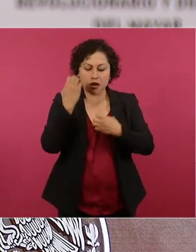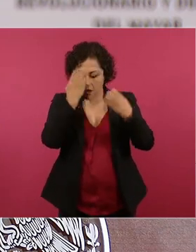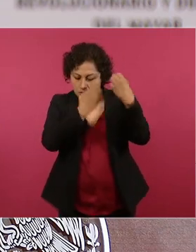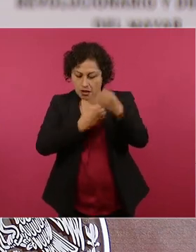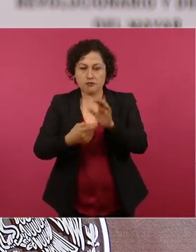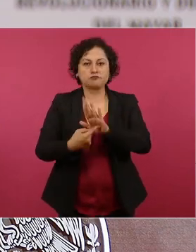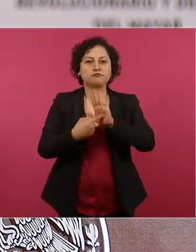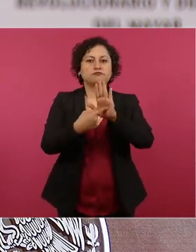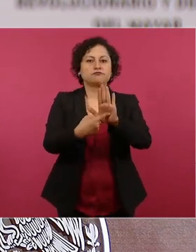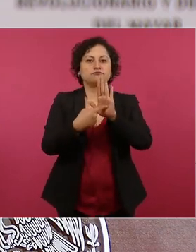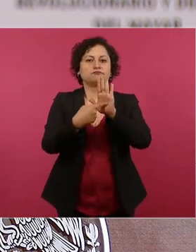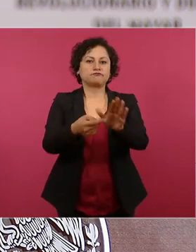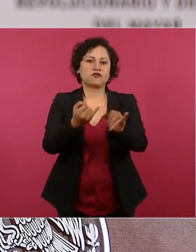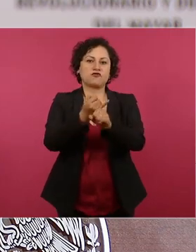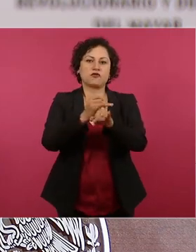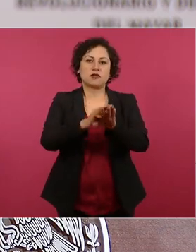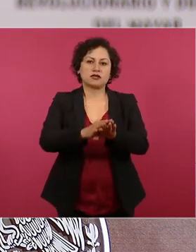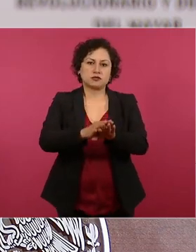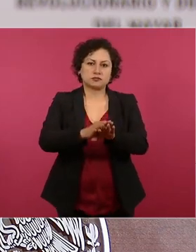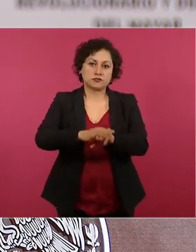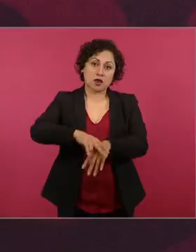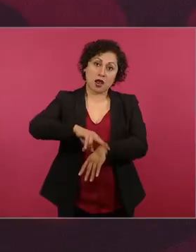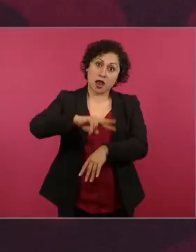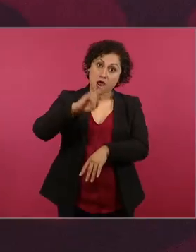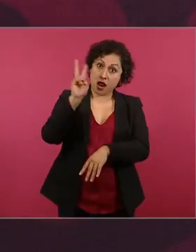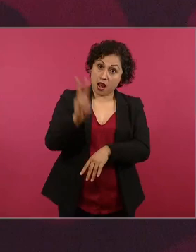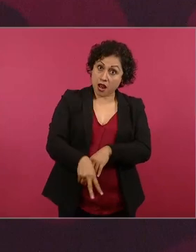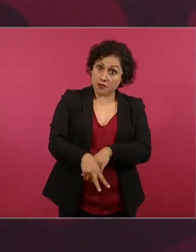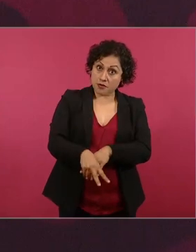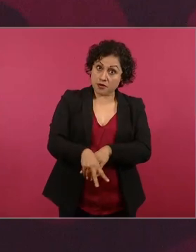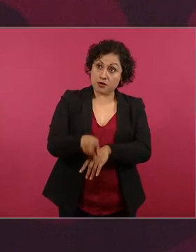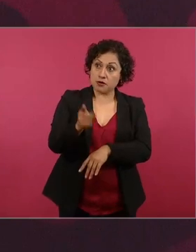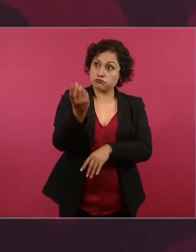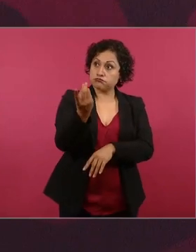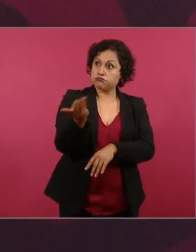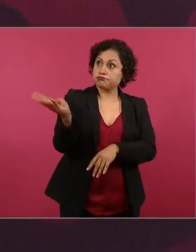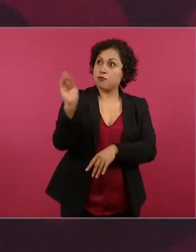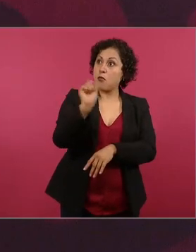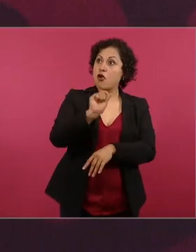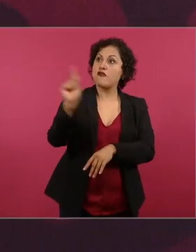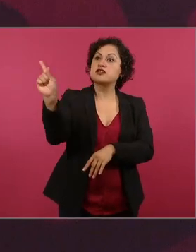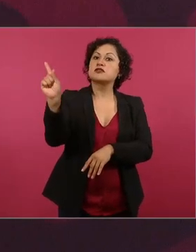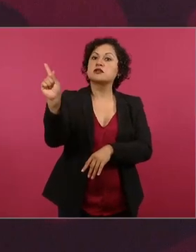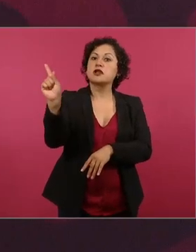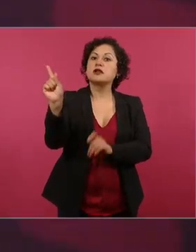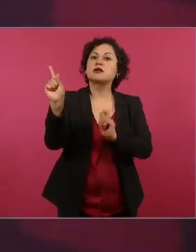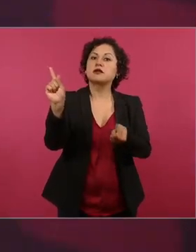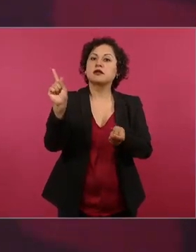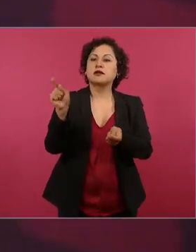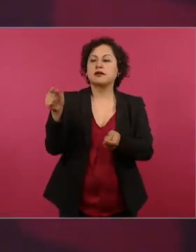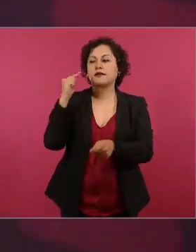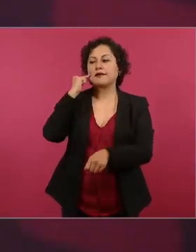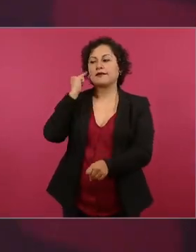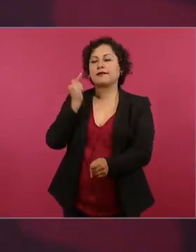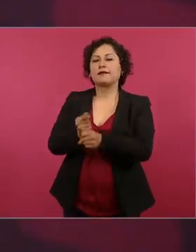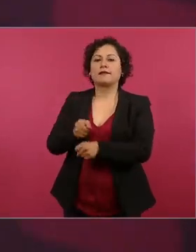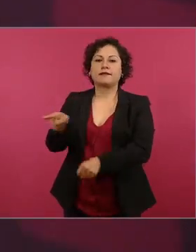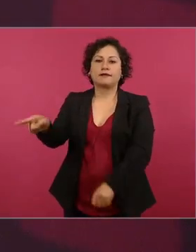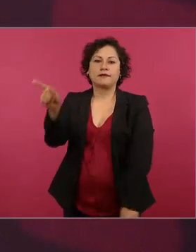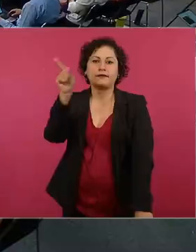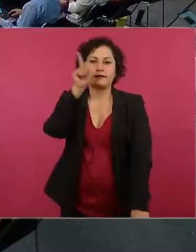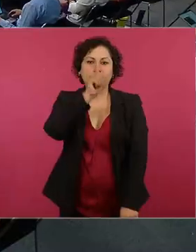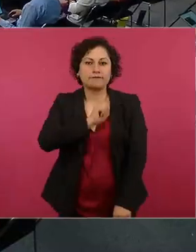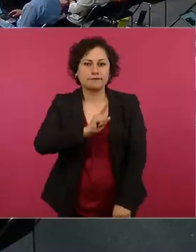la información y la verdad es que con ese trabajo profesional se desmontó el montaje.